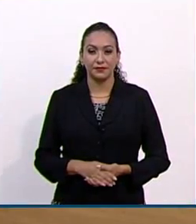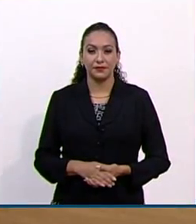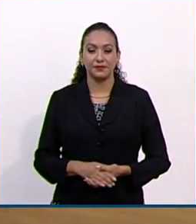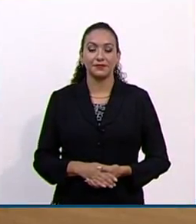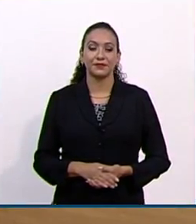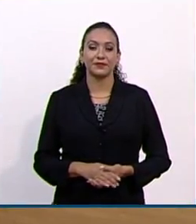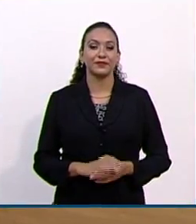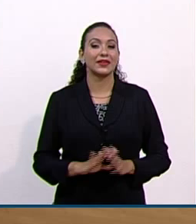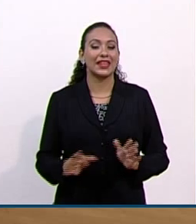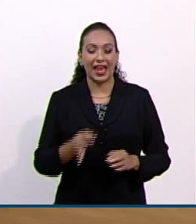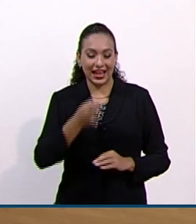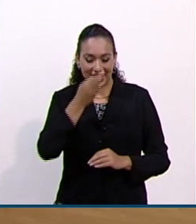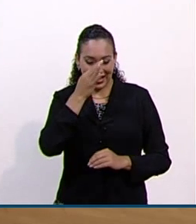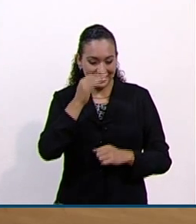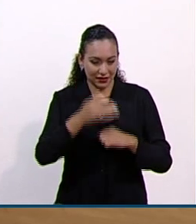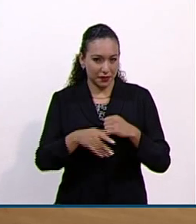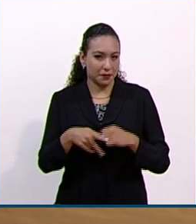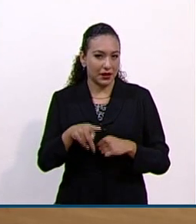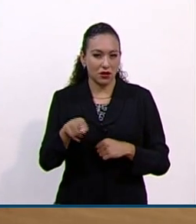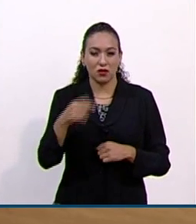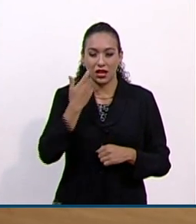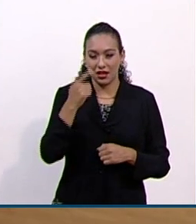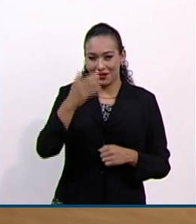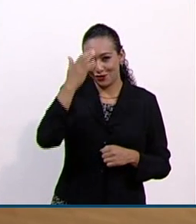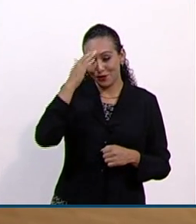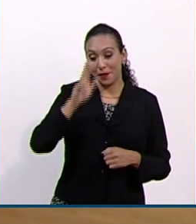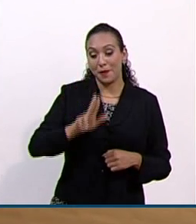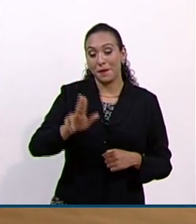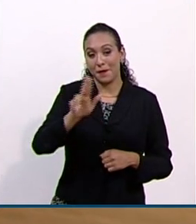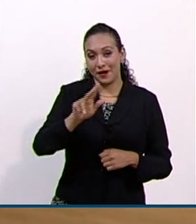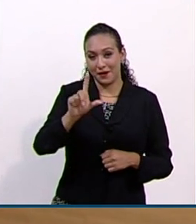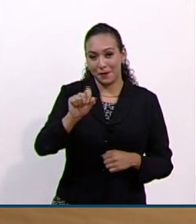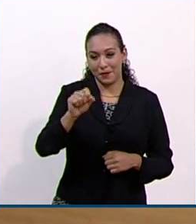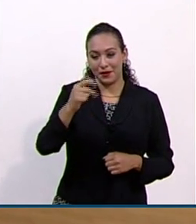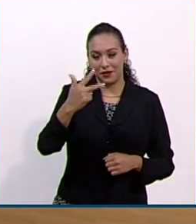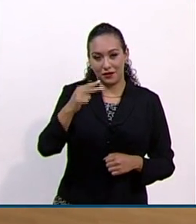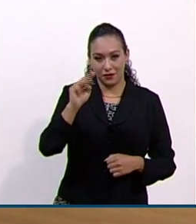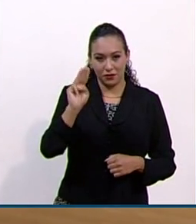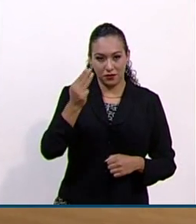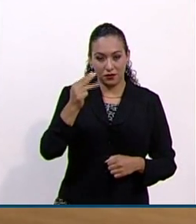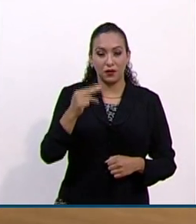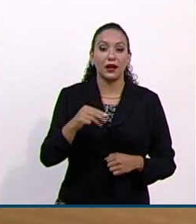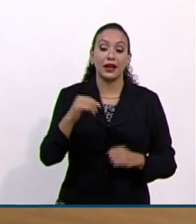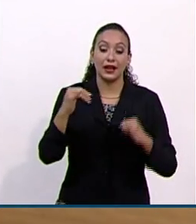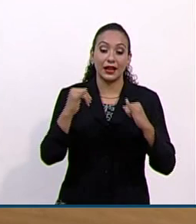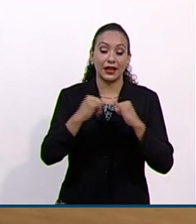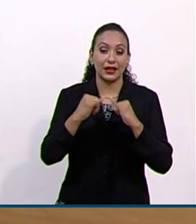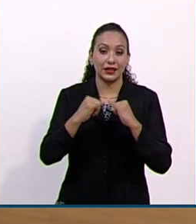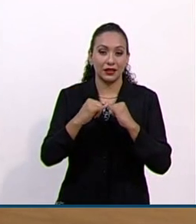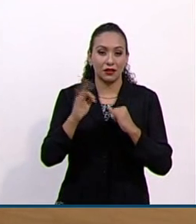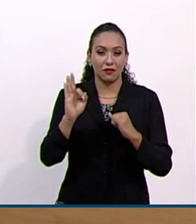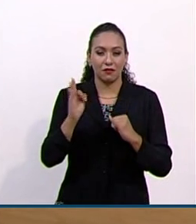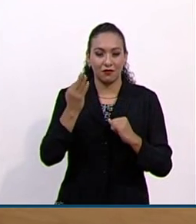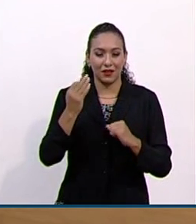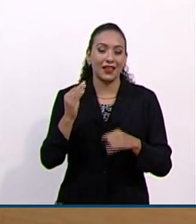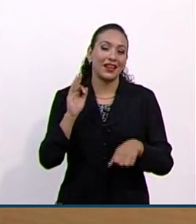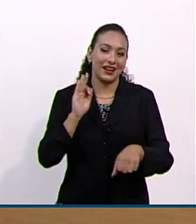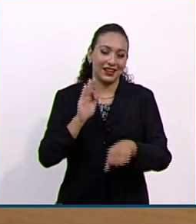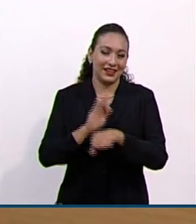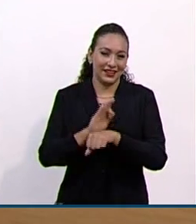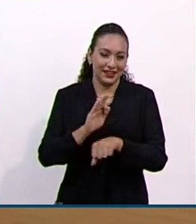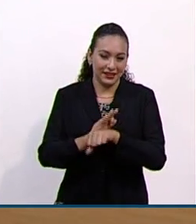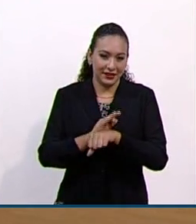Y antes de despedirnos, le damos a conocer que este martes 28 de mayo, el Instituto Federal de Defensoría Pública